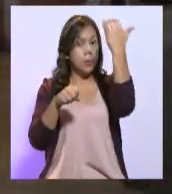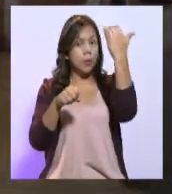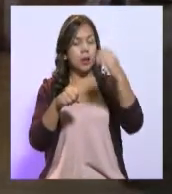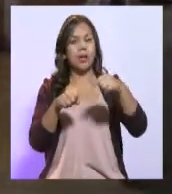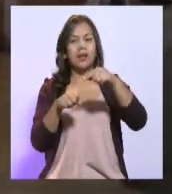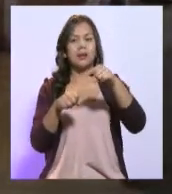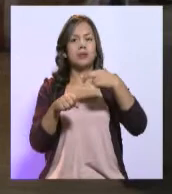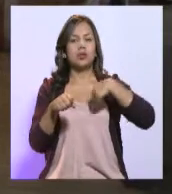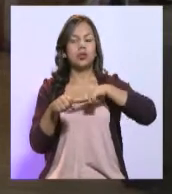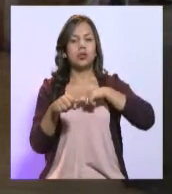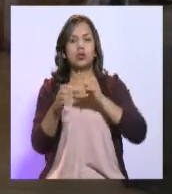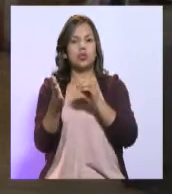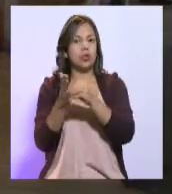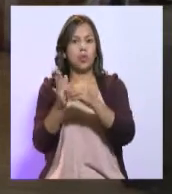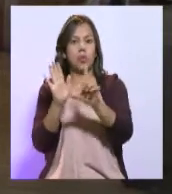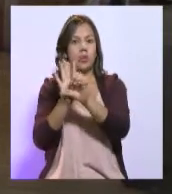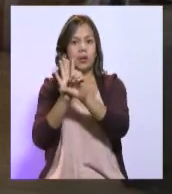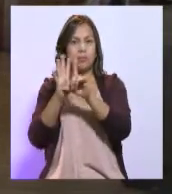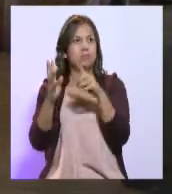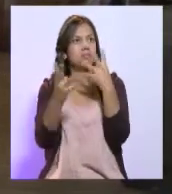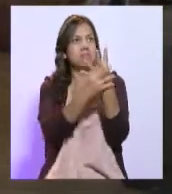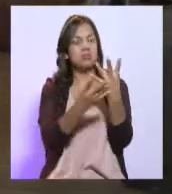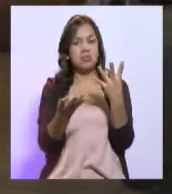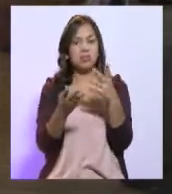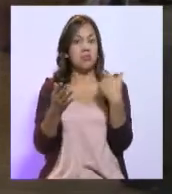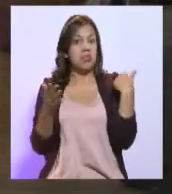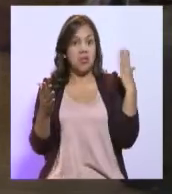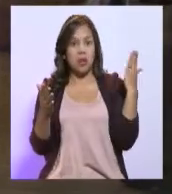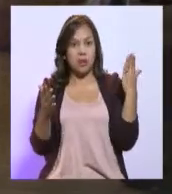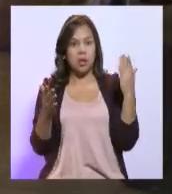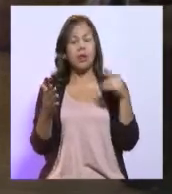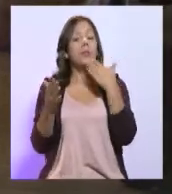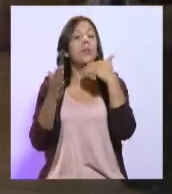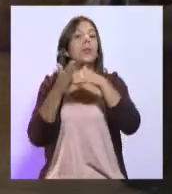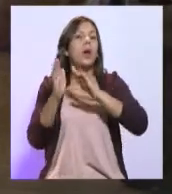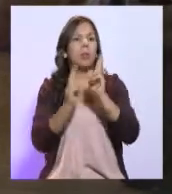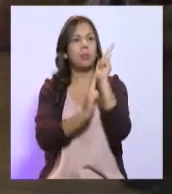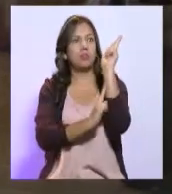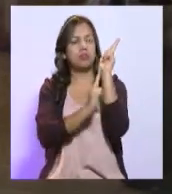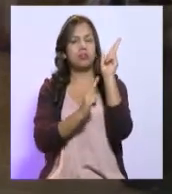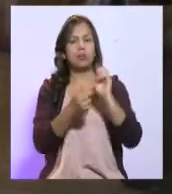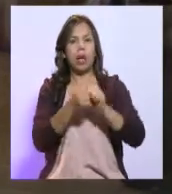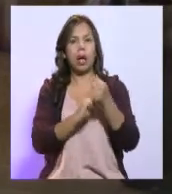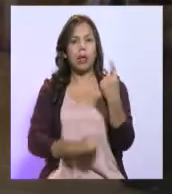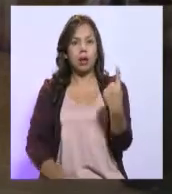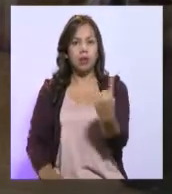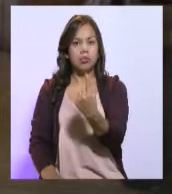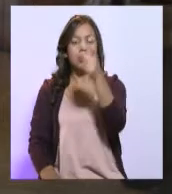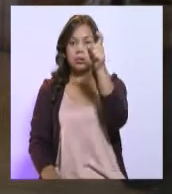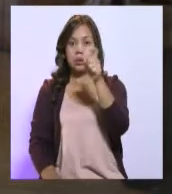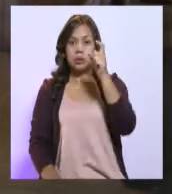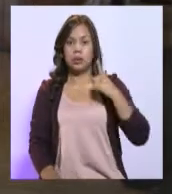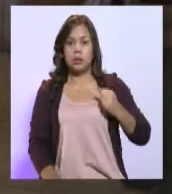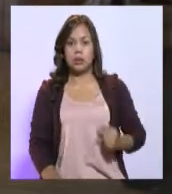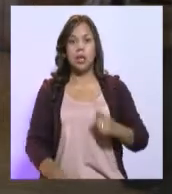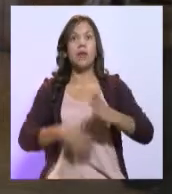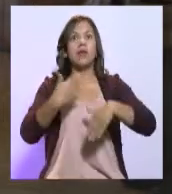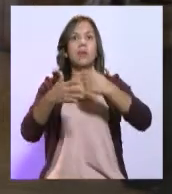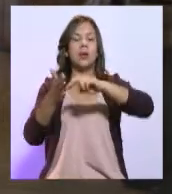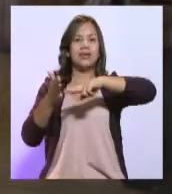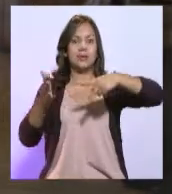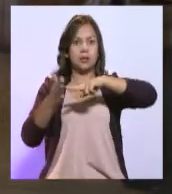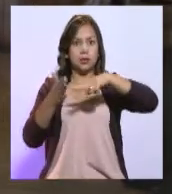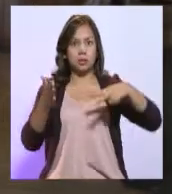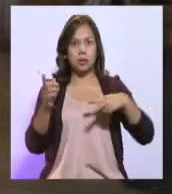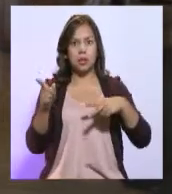una tipificación general que prohíbe este tipo de armas sin necesidad de mencionar cada una, el avance en la tecnología bélica le va a ganar a